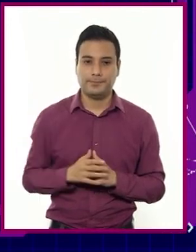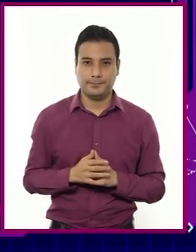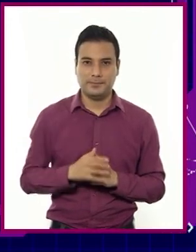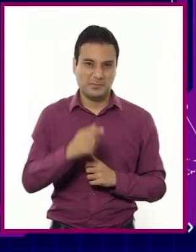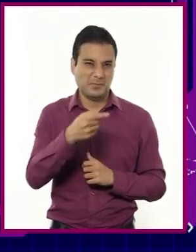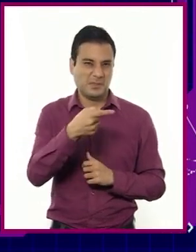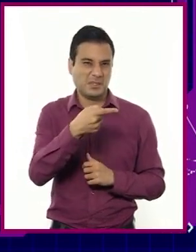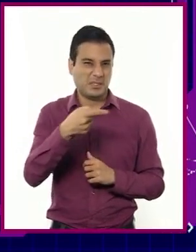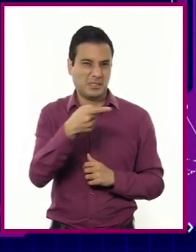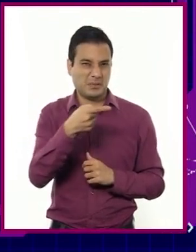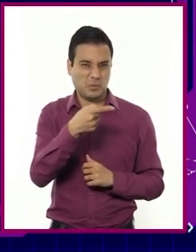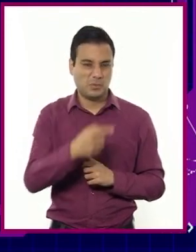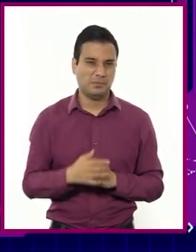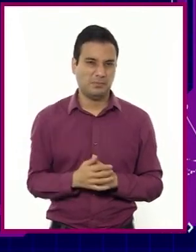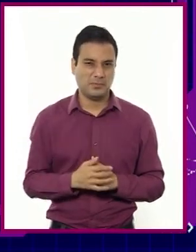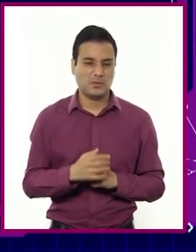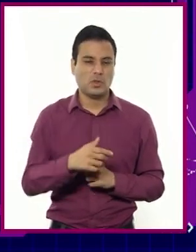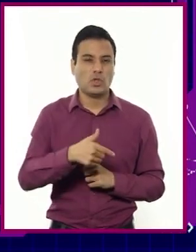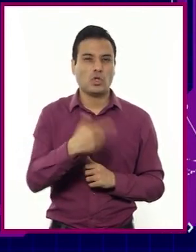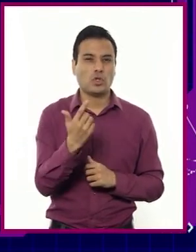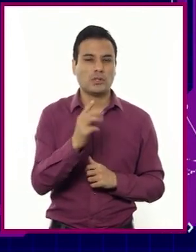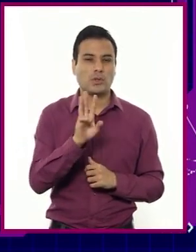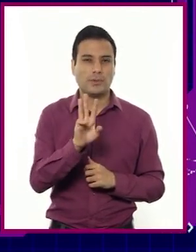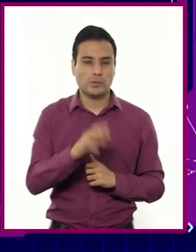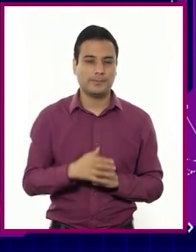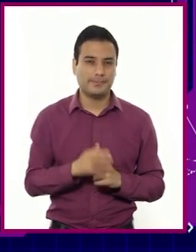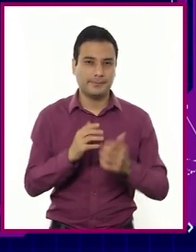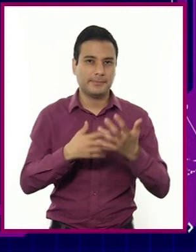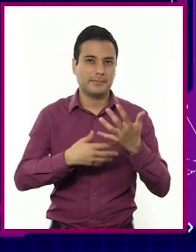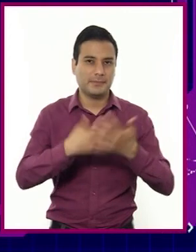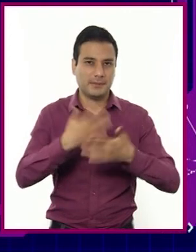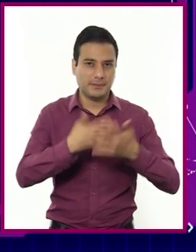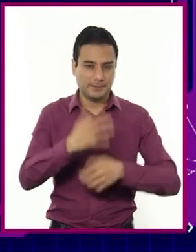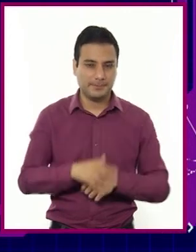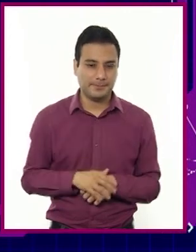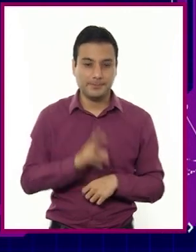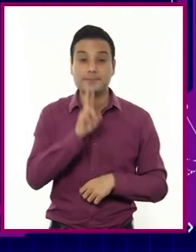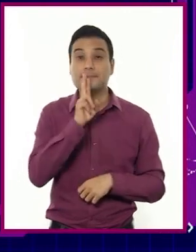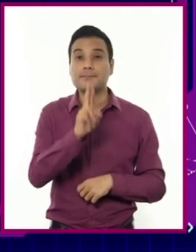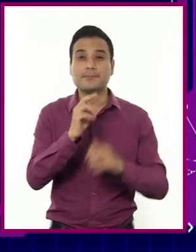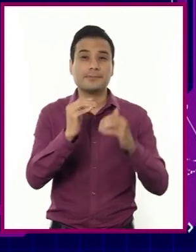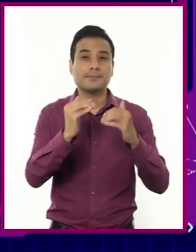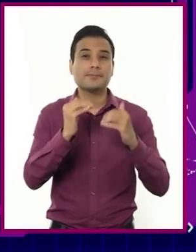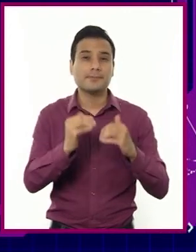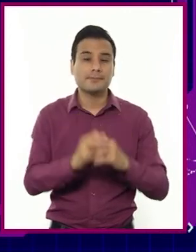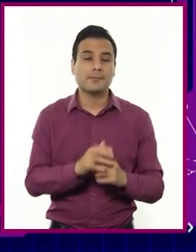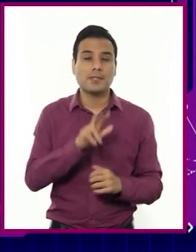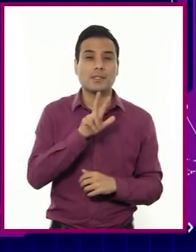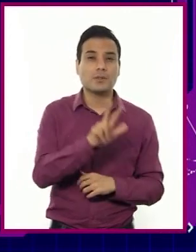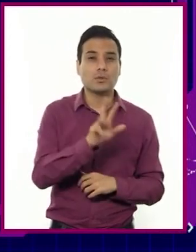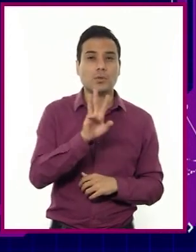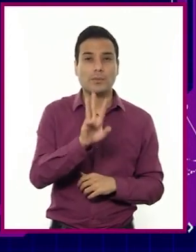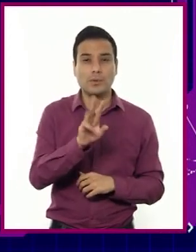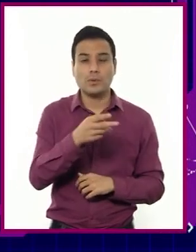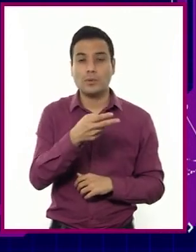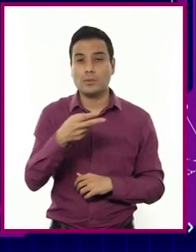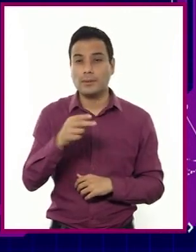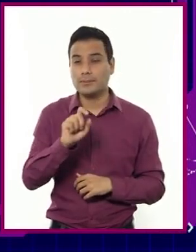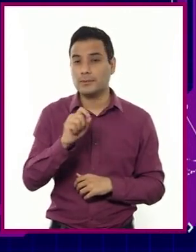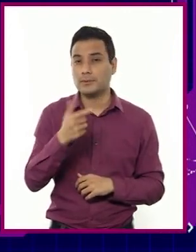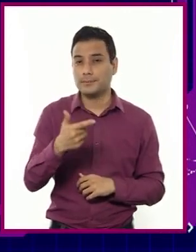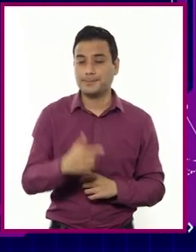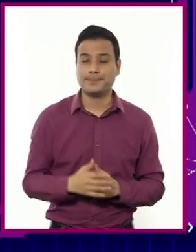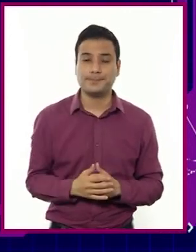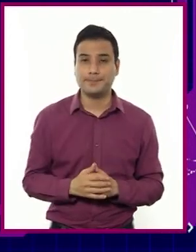en ambos lados 12W y 15, resultando la ecuación 18W igual a